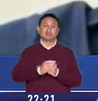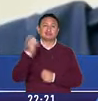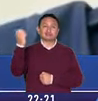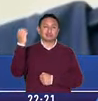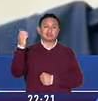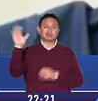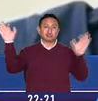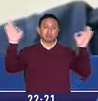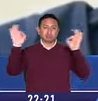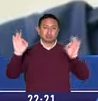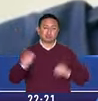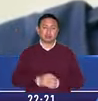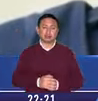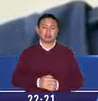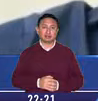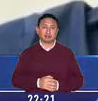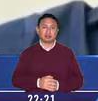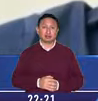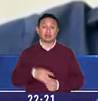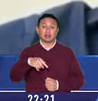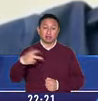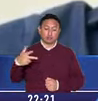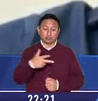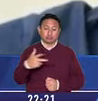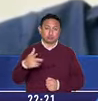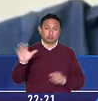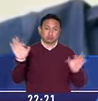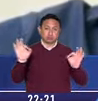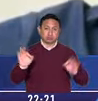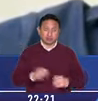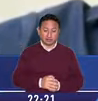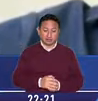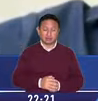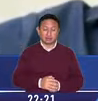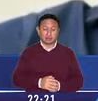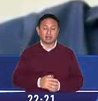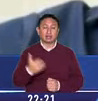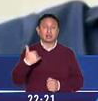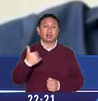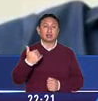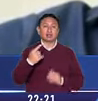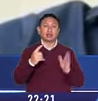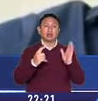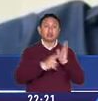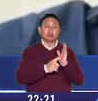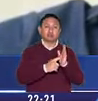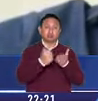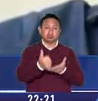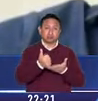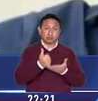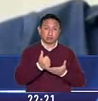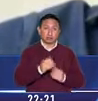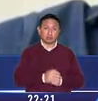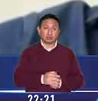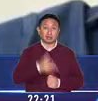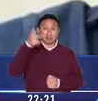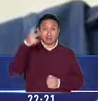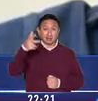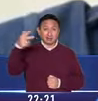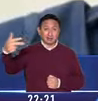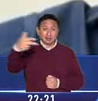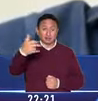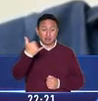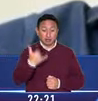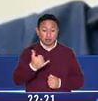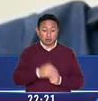sensores magnéticos, sensores de movimiento, tiene botones de pánico, tiene cámaras, ahora